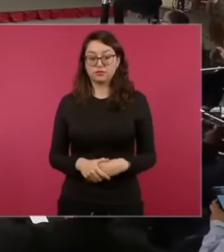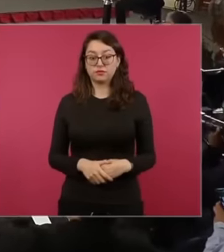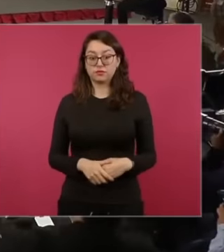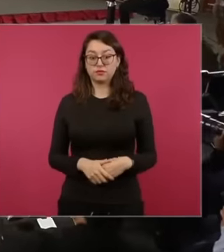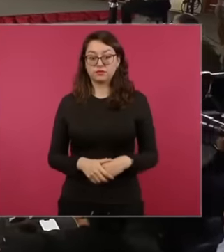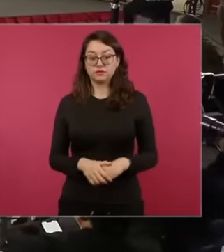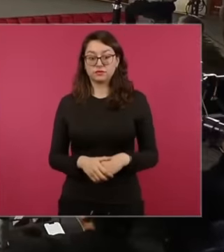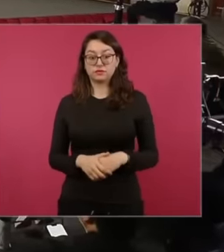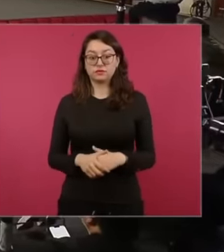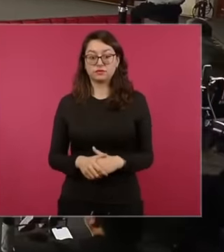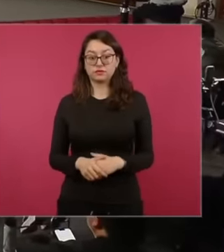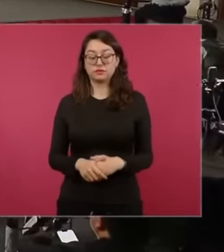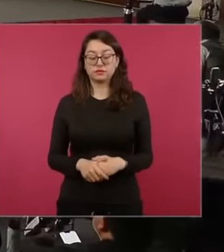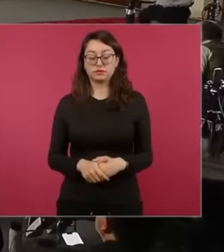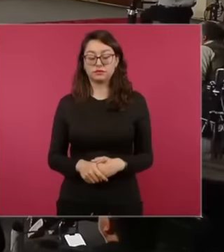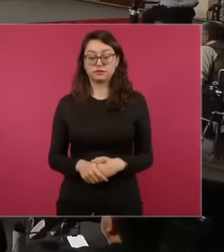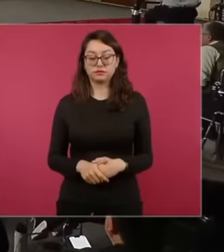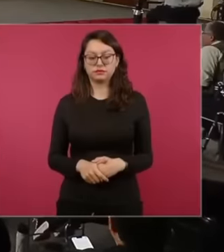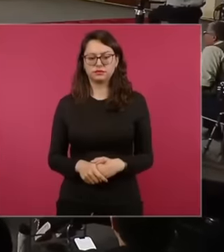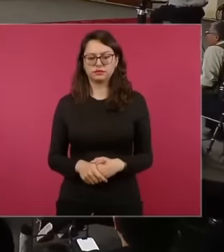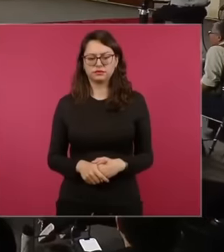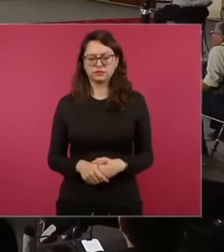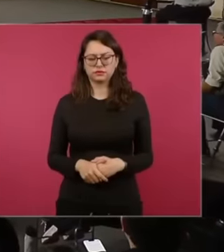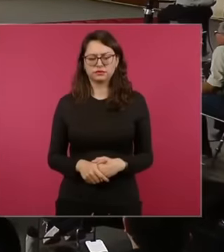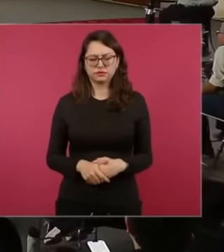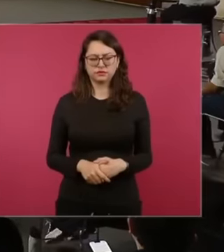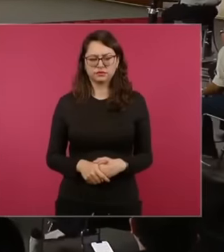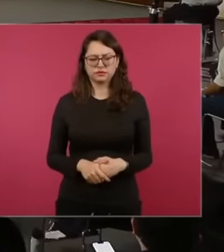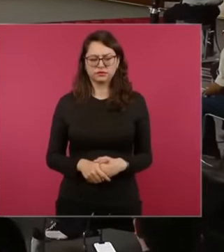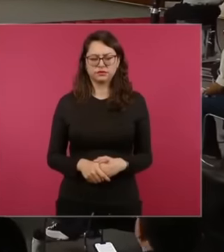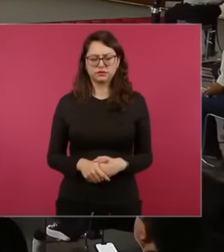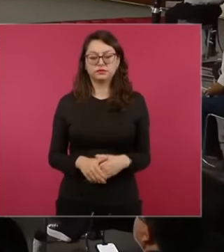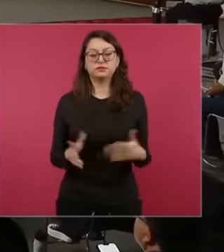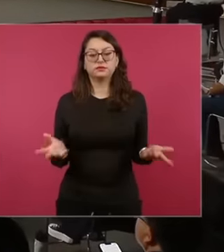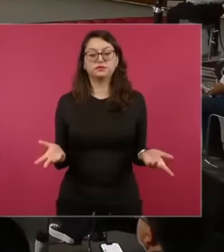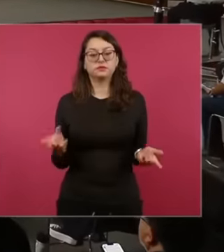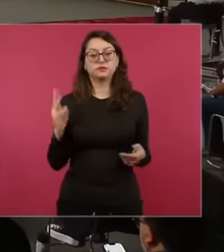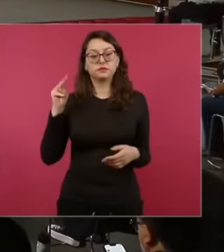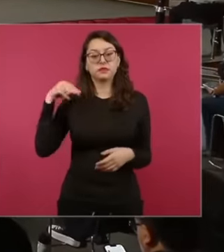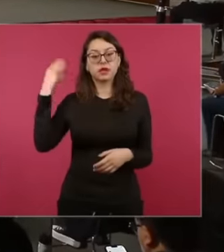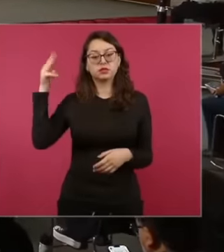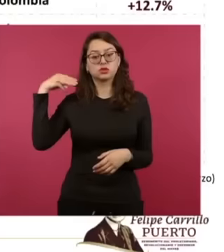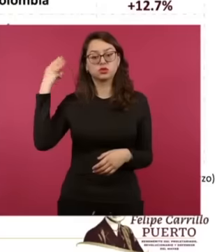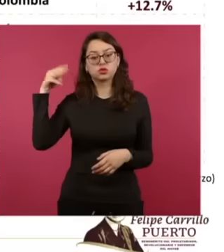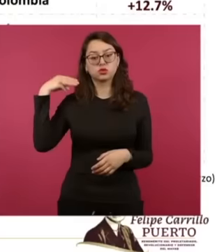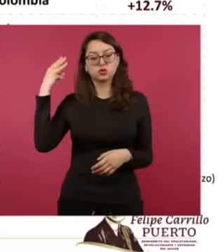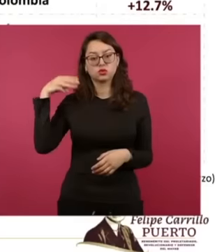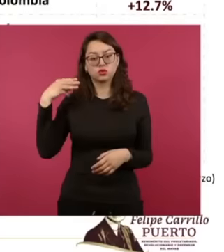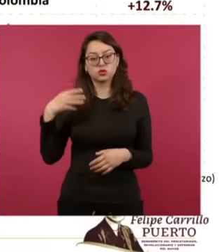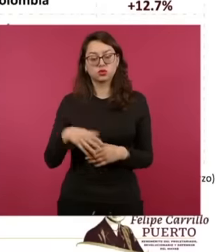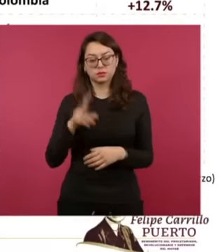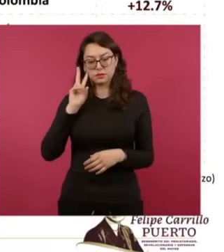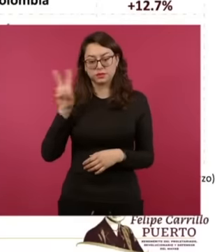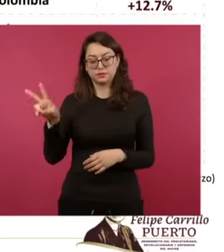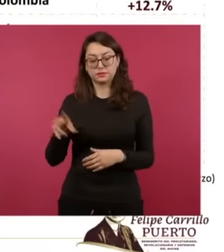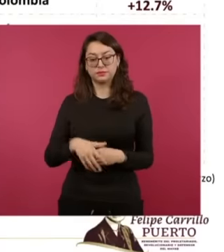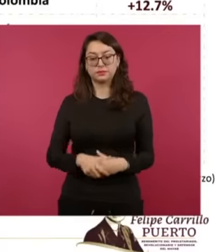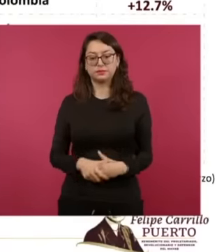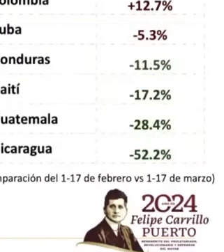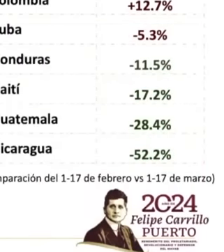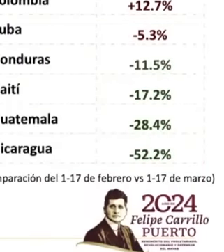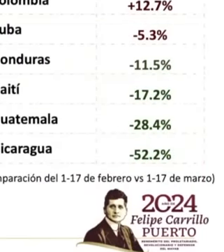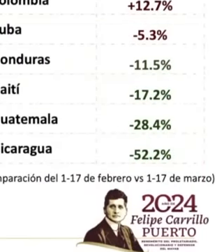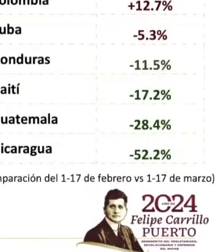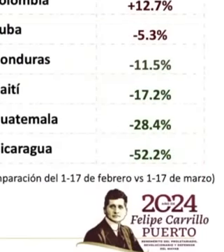No, nada más. Este es el comportamiento en marzo. Ya firmó Colombia, ya